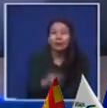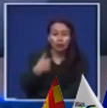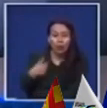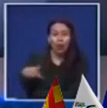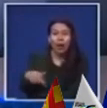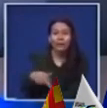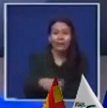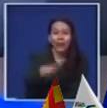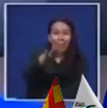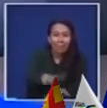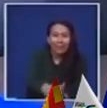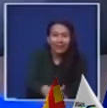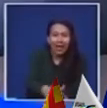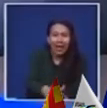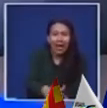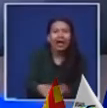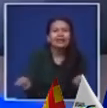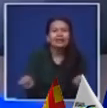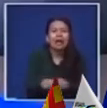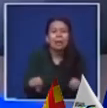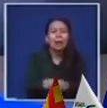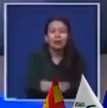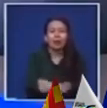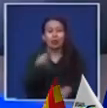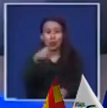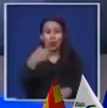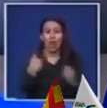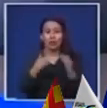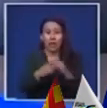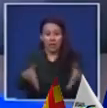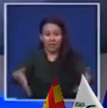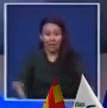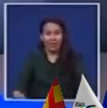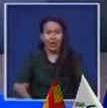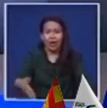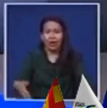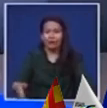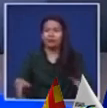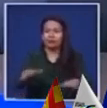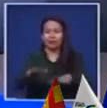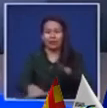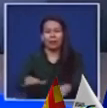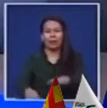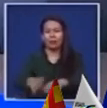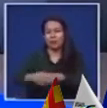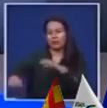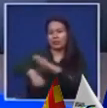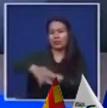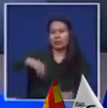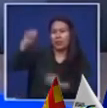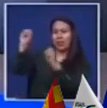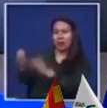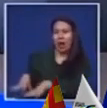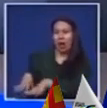y pisa, eso sí hay que tomar en cuenta. Entonces, hay que tomar en cuenta lo siguiente. Si usted llega a su casa, sáquese los